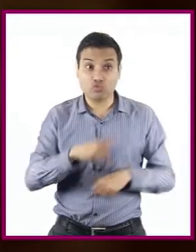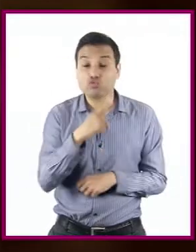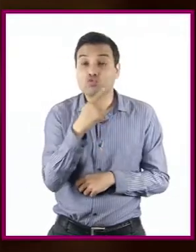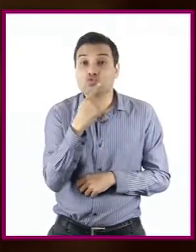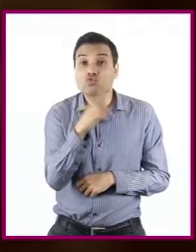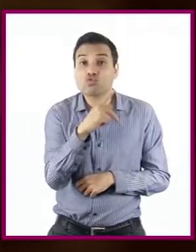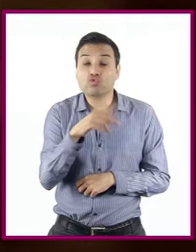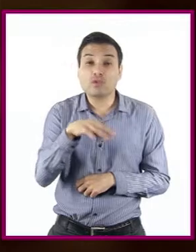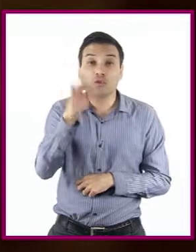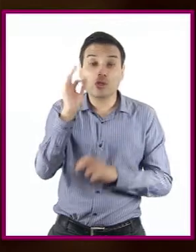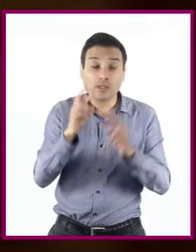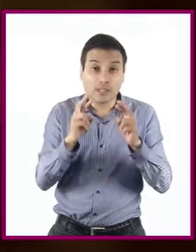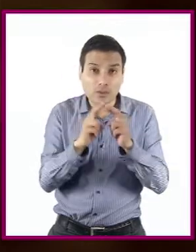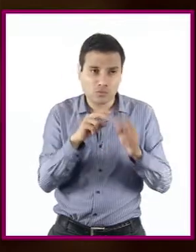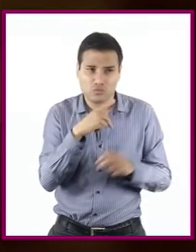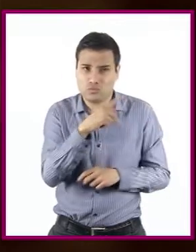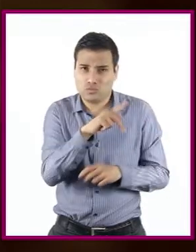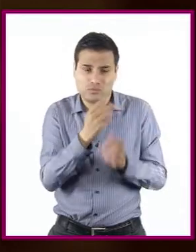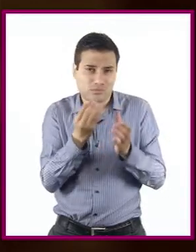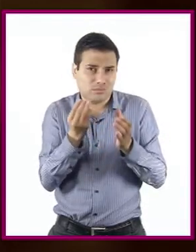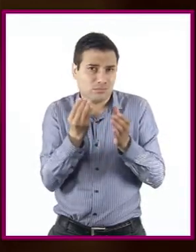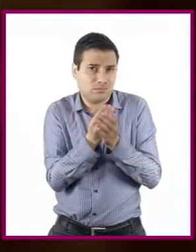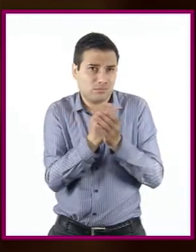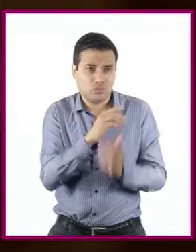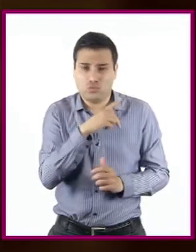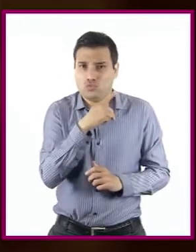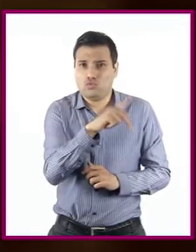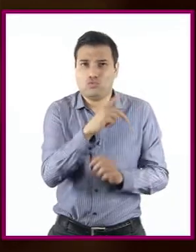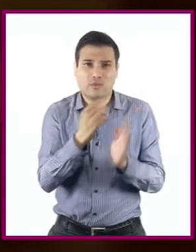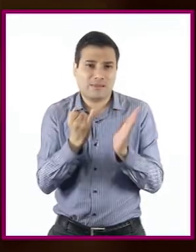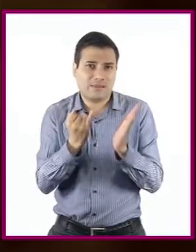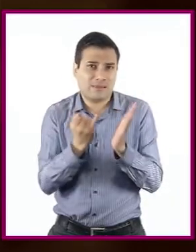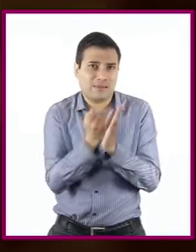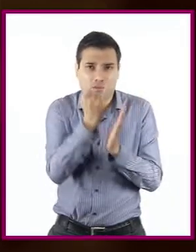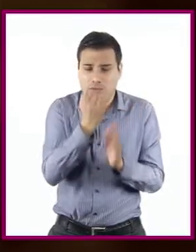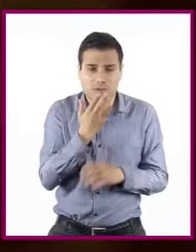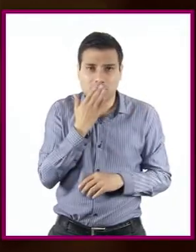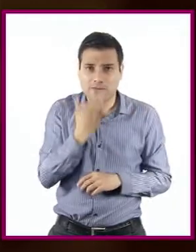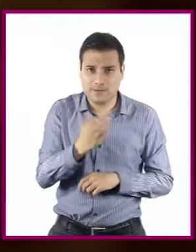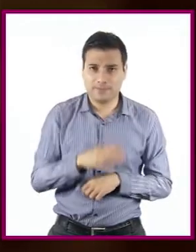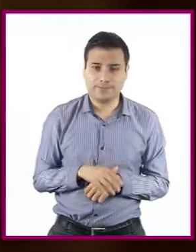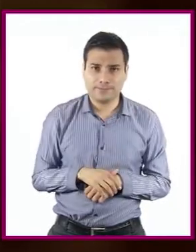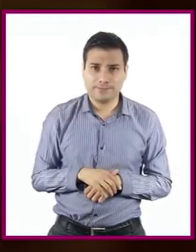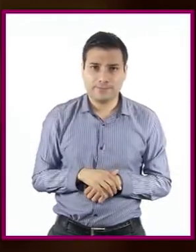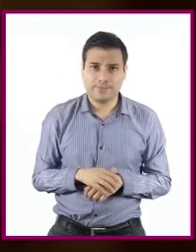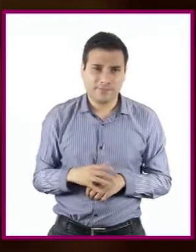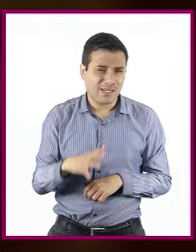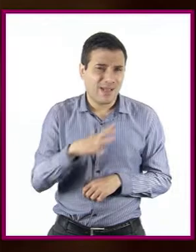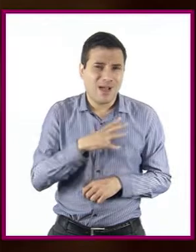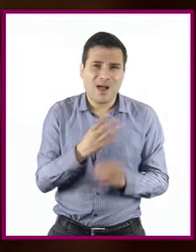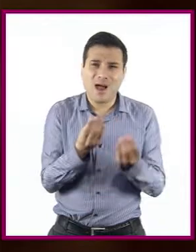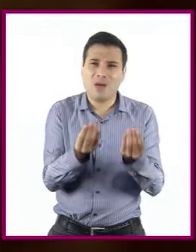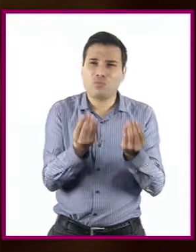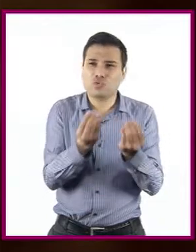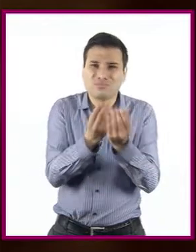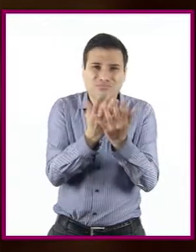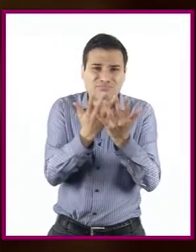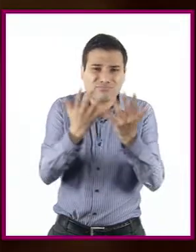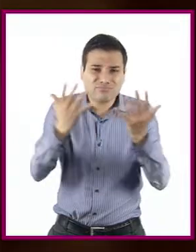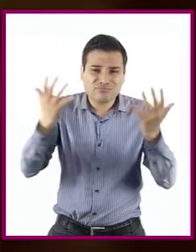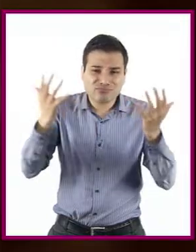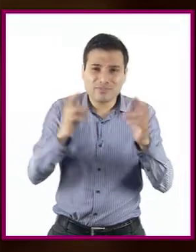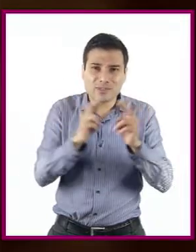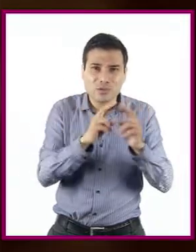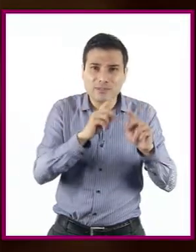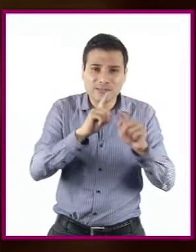íntimo. Cada persona puede tener su propia fe, su propia verdad personal, pero hay una multiplicidad de creencias y